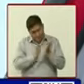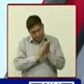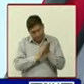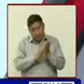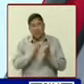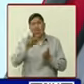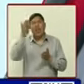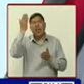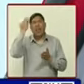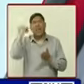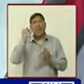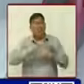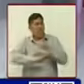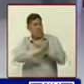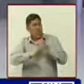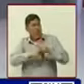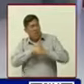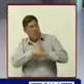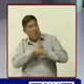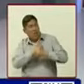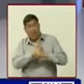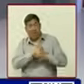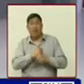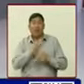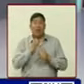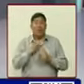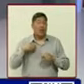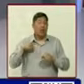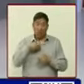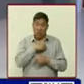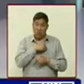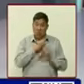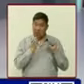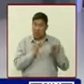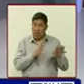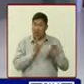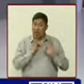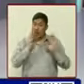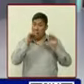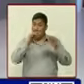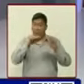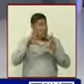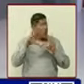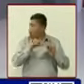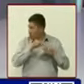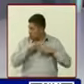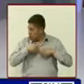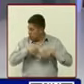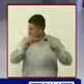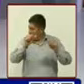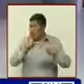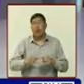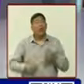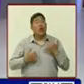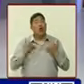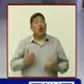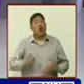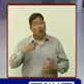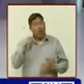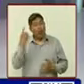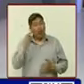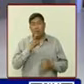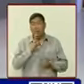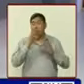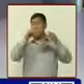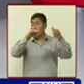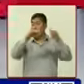defendieron nuestro litoral. Nuestra reivindicación marítima es irrenunciable por verdad, justicia, historia y razón. Hoy y siempre, Mar